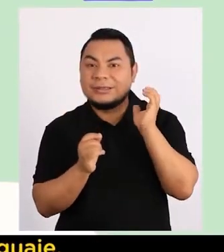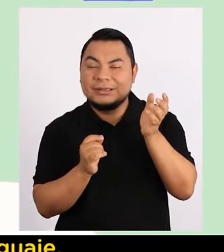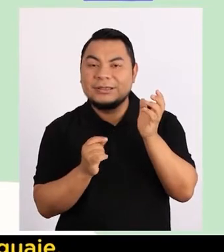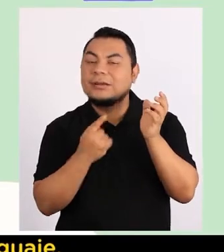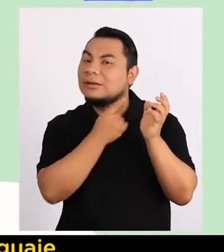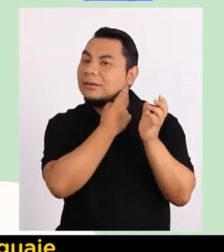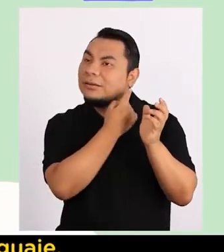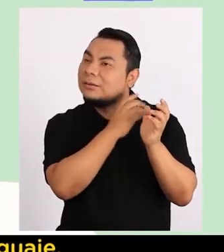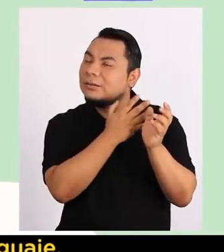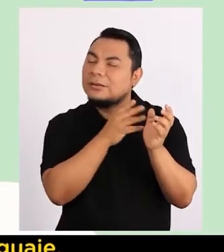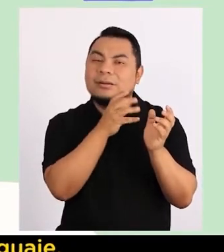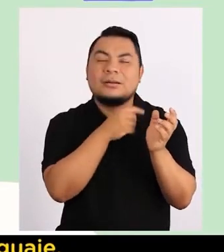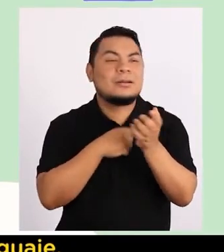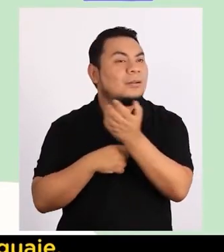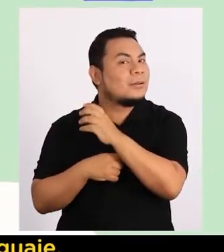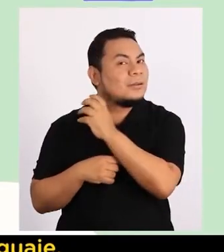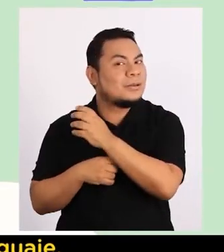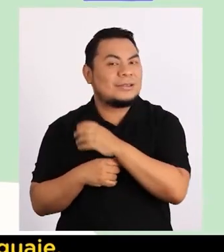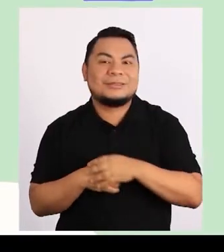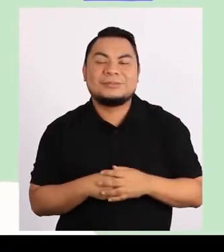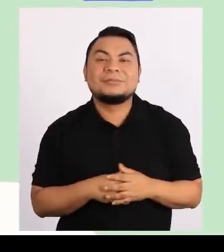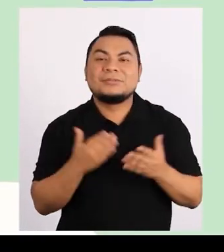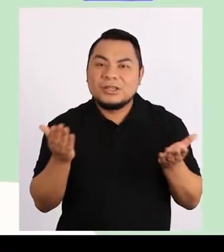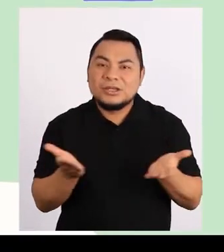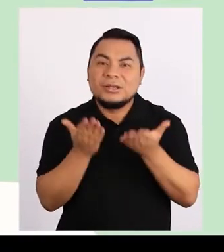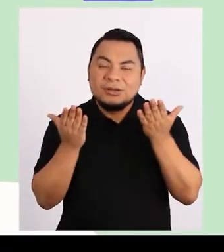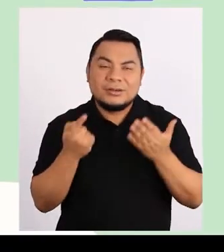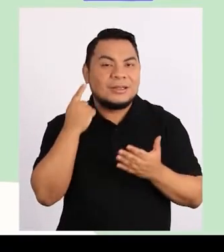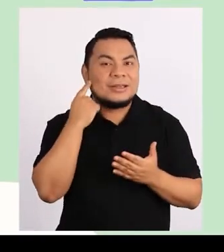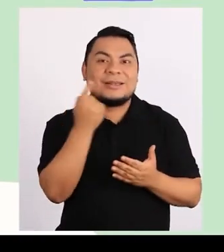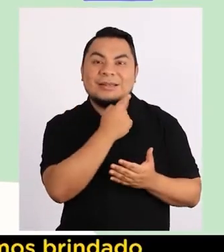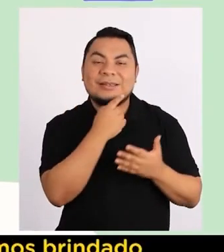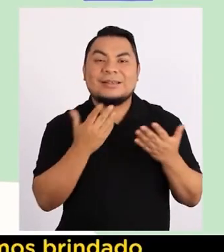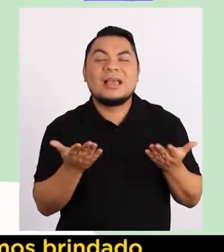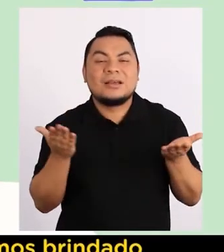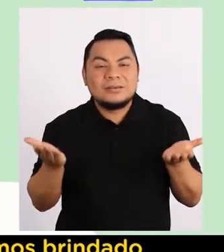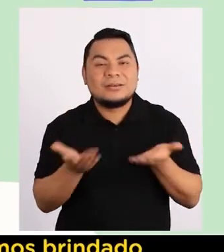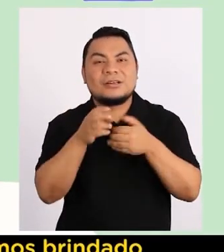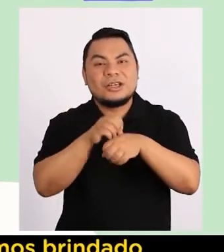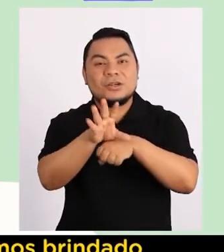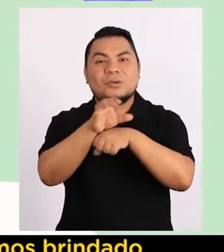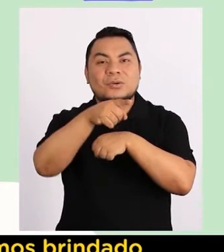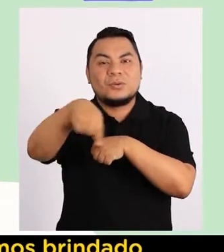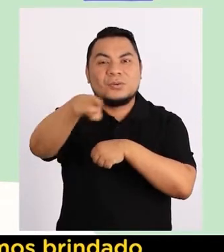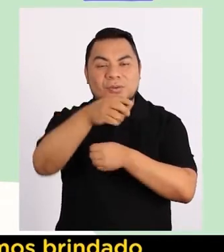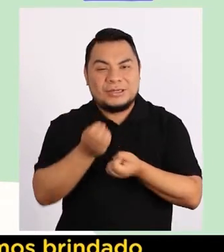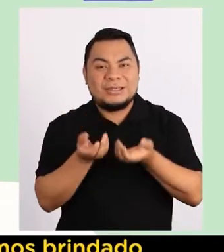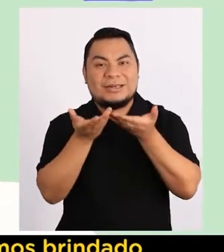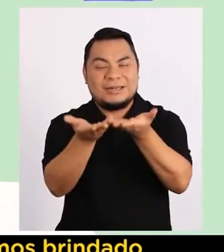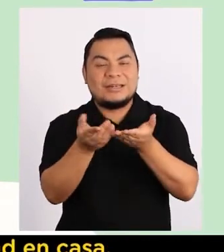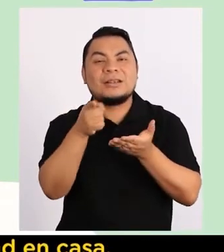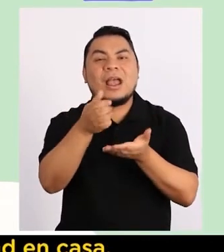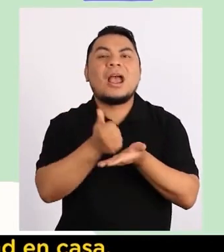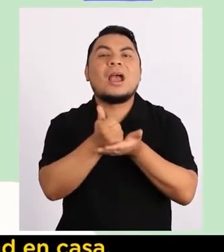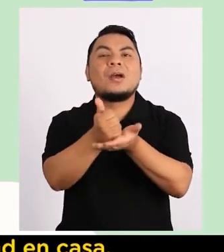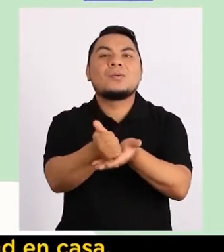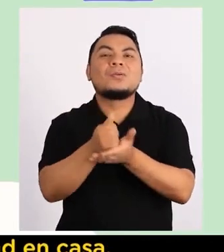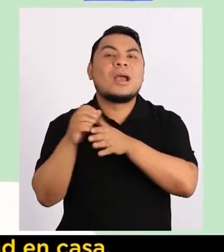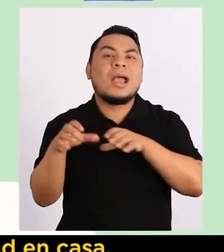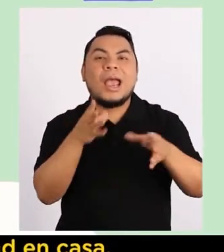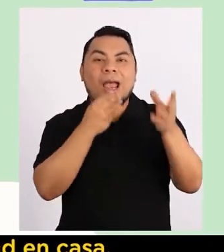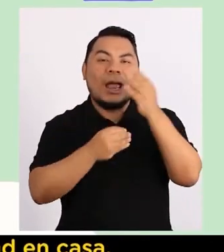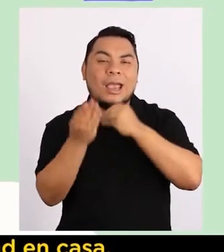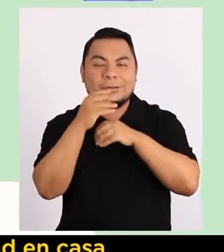sonaja y así estimular la articulación del lenguaje. Bien, familias, espero que las recomendaciones que les hemos brindado les ayuden